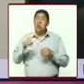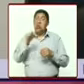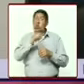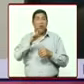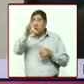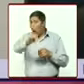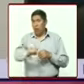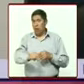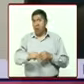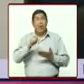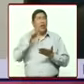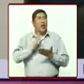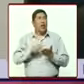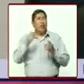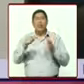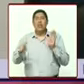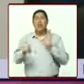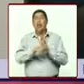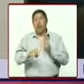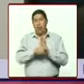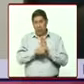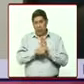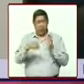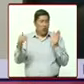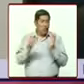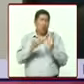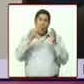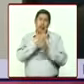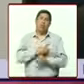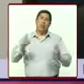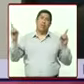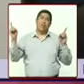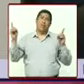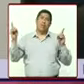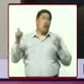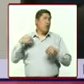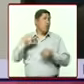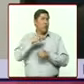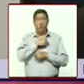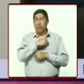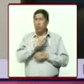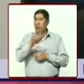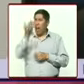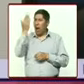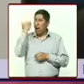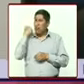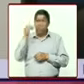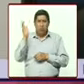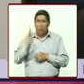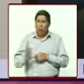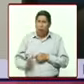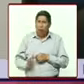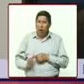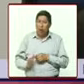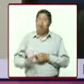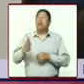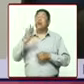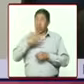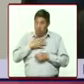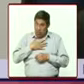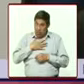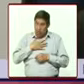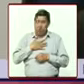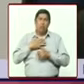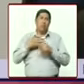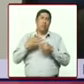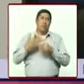Consideramos que este es un golpe a la democracia, que no lo hemos visto los últimos años. Quien habla está ligado